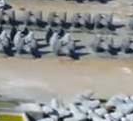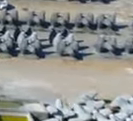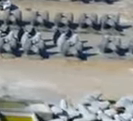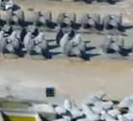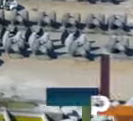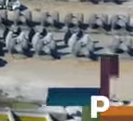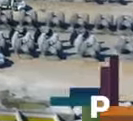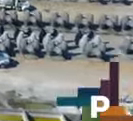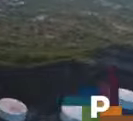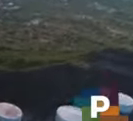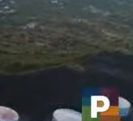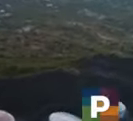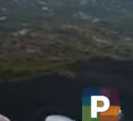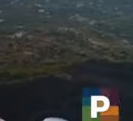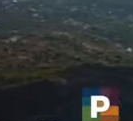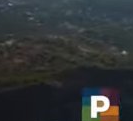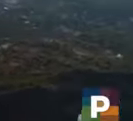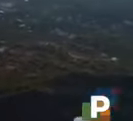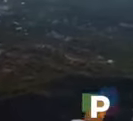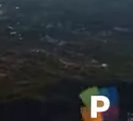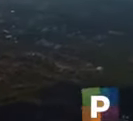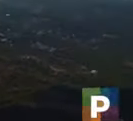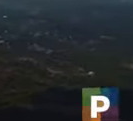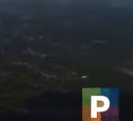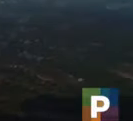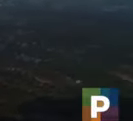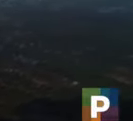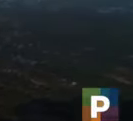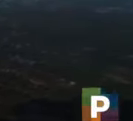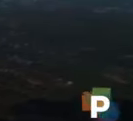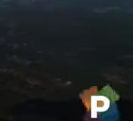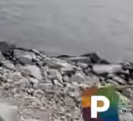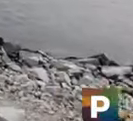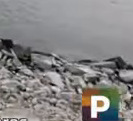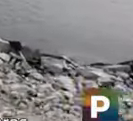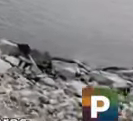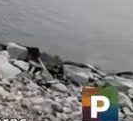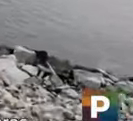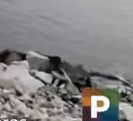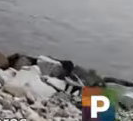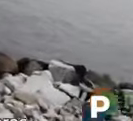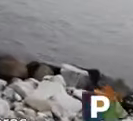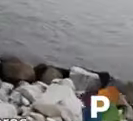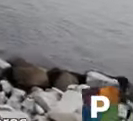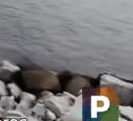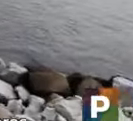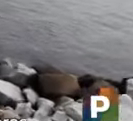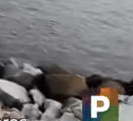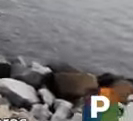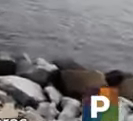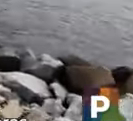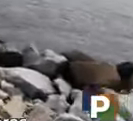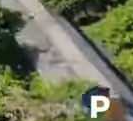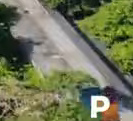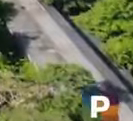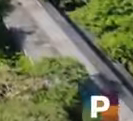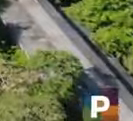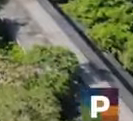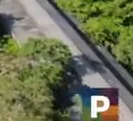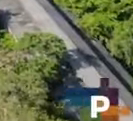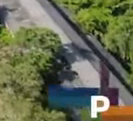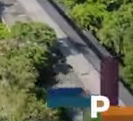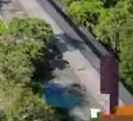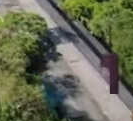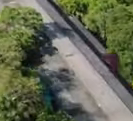la infraestructura de la plataforma logística del Corredor Interoceánico. A continuación se informa el avance de obras a